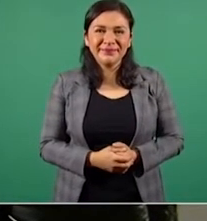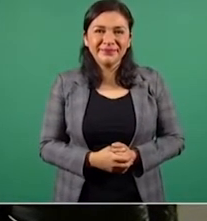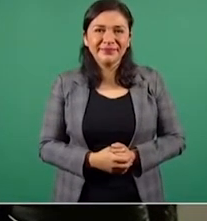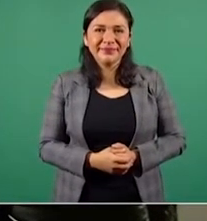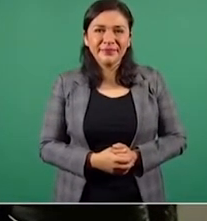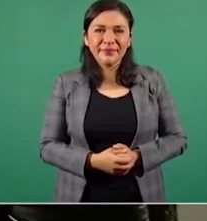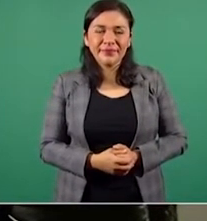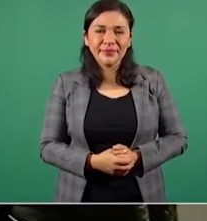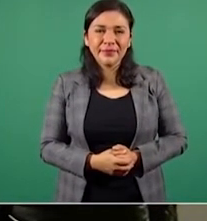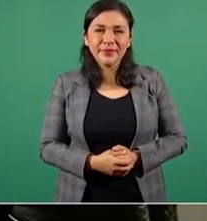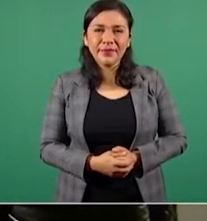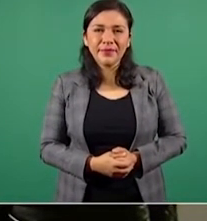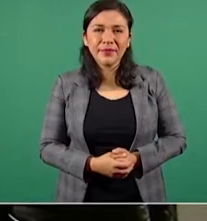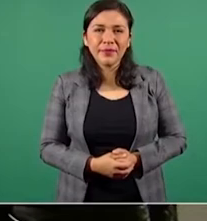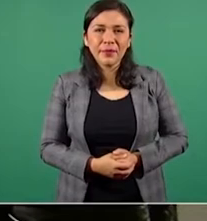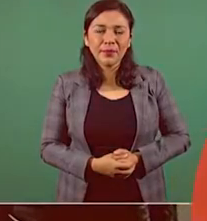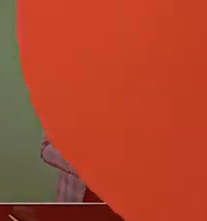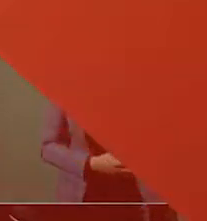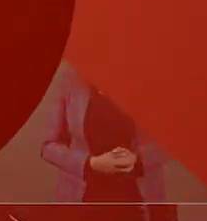Gracias.